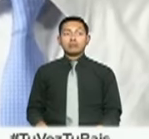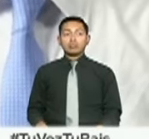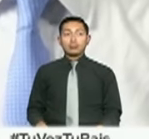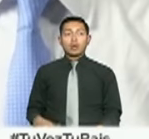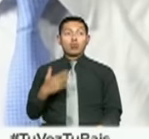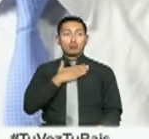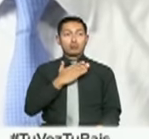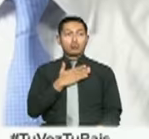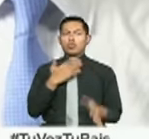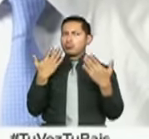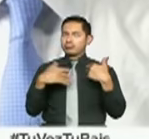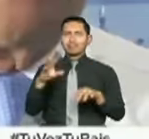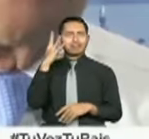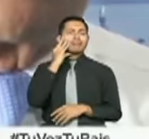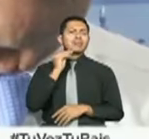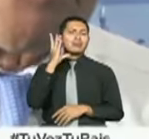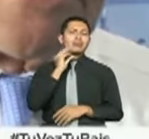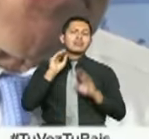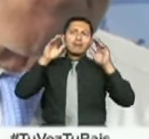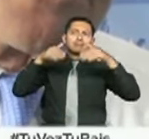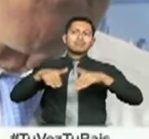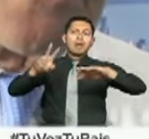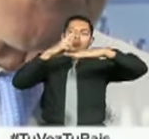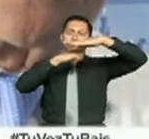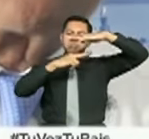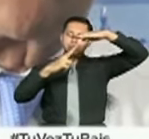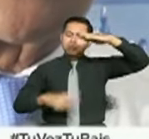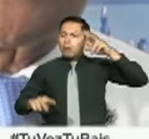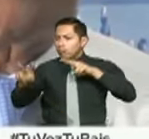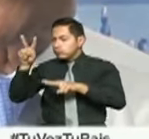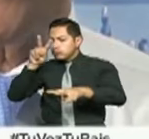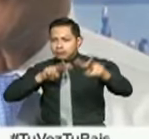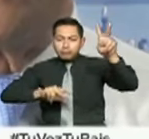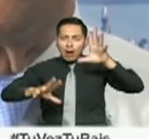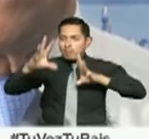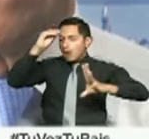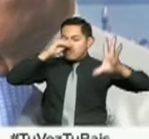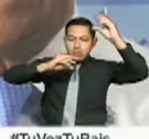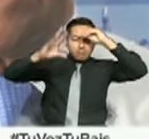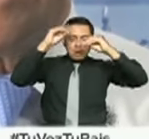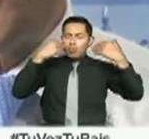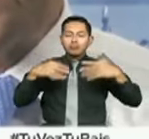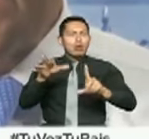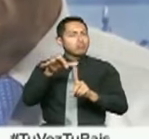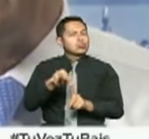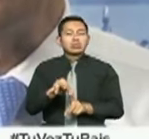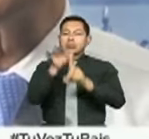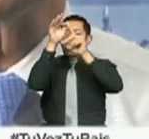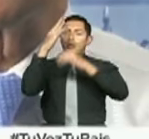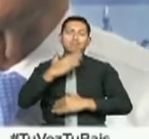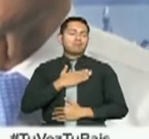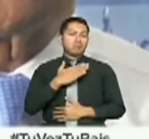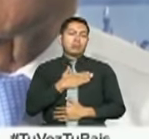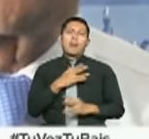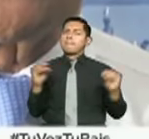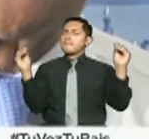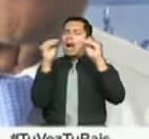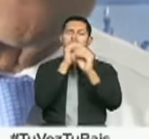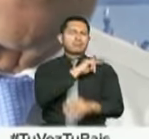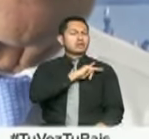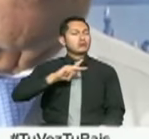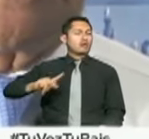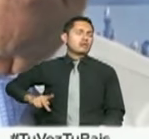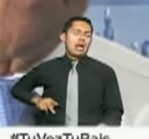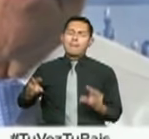agua. El océano es un lugar muy especial para mí. Mi conexión con el océano es más que personal. Yo entiendo el